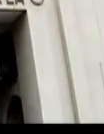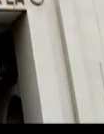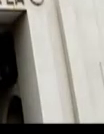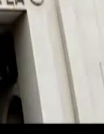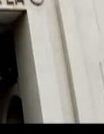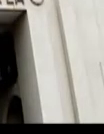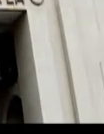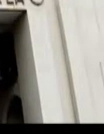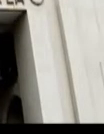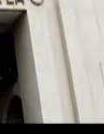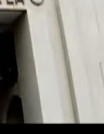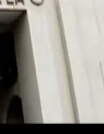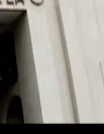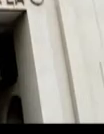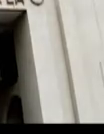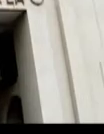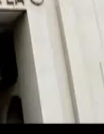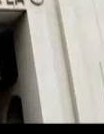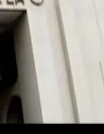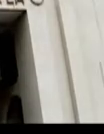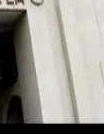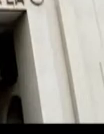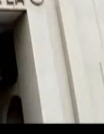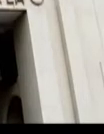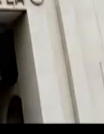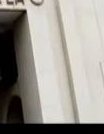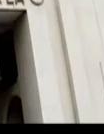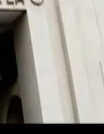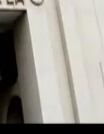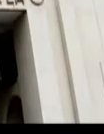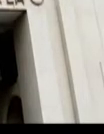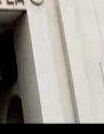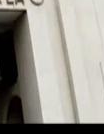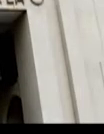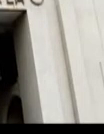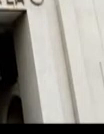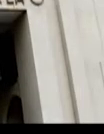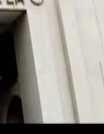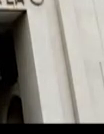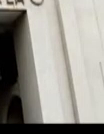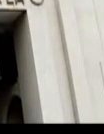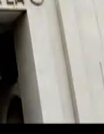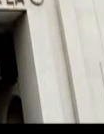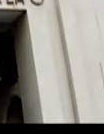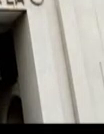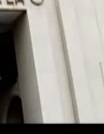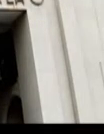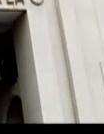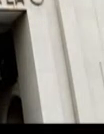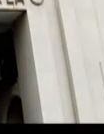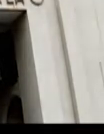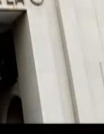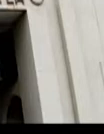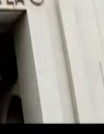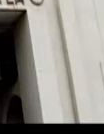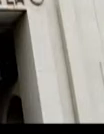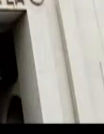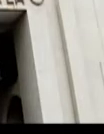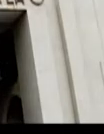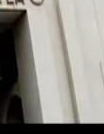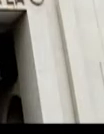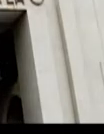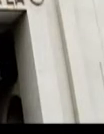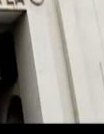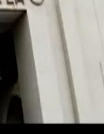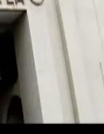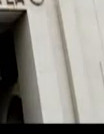con vallas, quien consiguió meterse en la primera posición y subir a lo más alto del podio, la segunda medalla de oro para México. En cuanto al resto de los